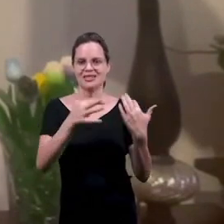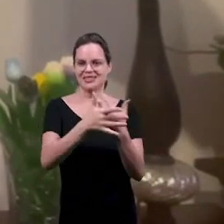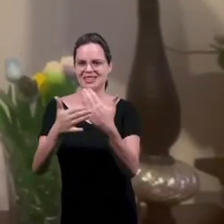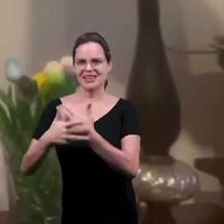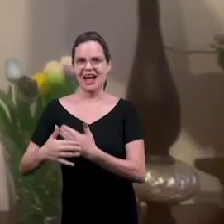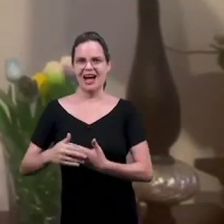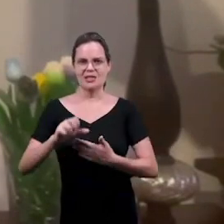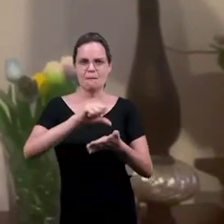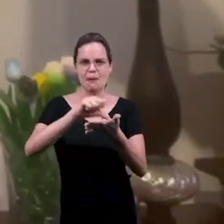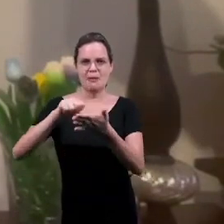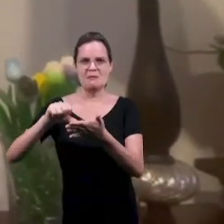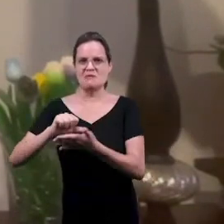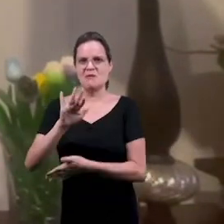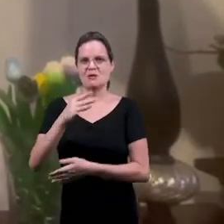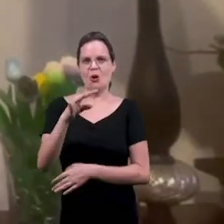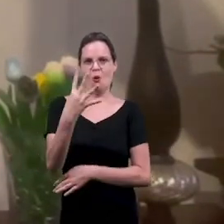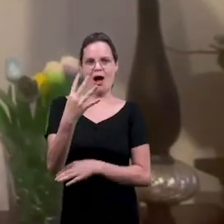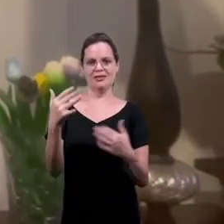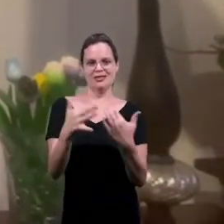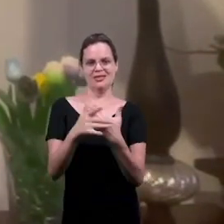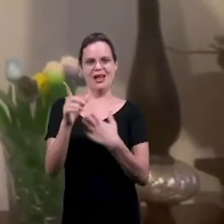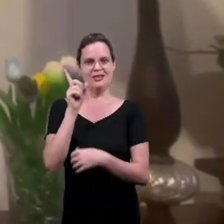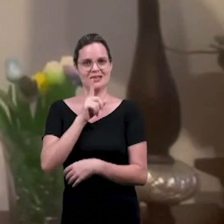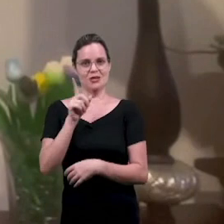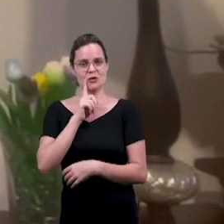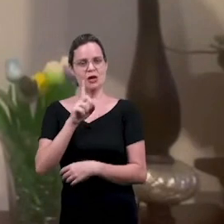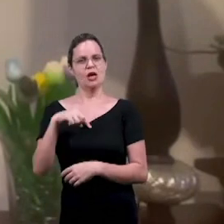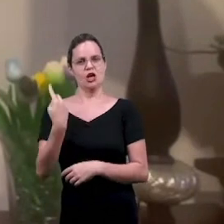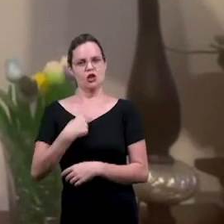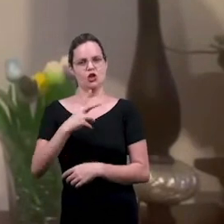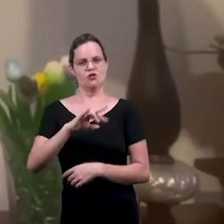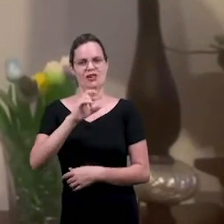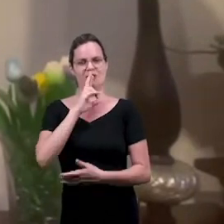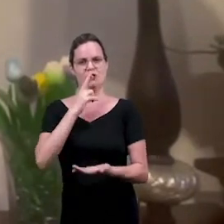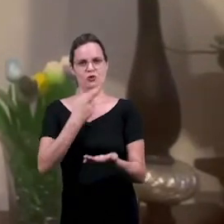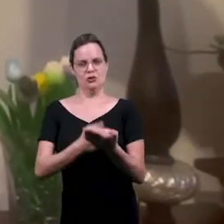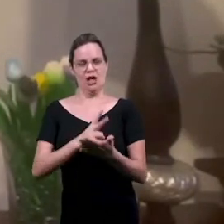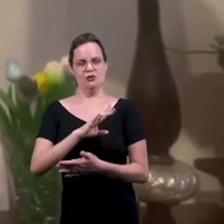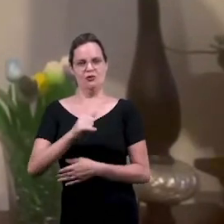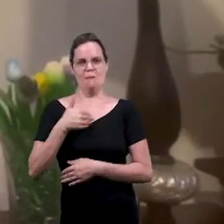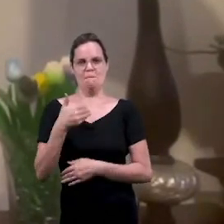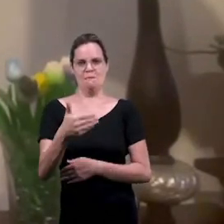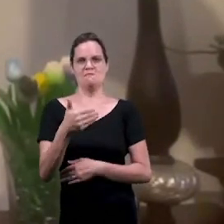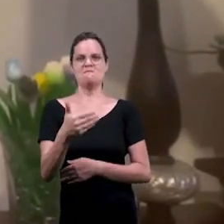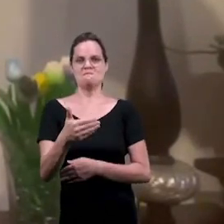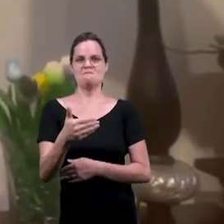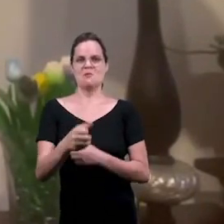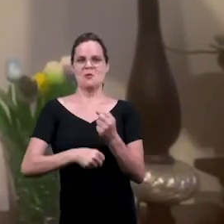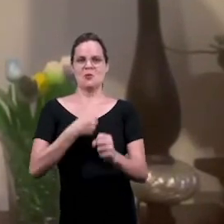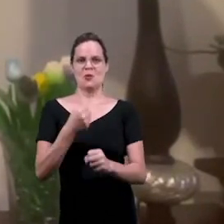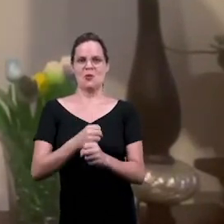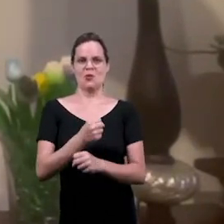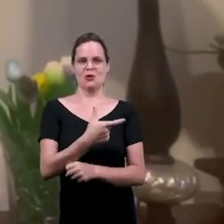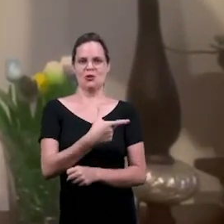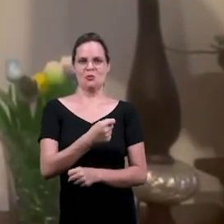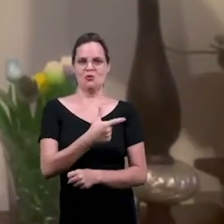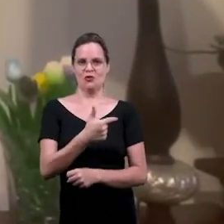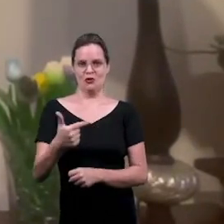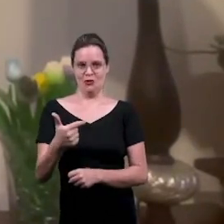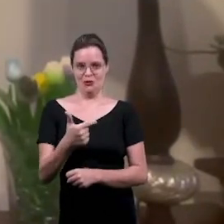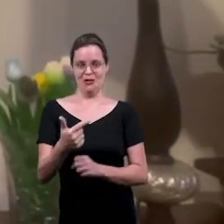del Señor para Boston, para la región de Florida también. Nosotros estamos cosechando y vamos a cosechar más aún en este